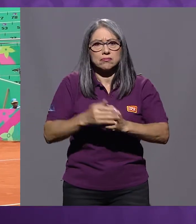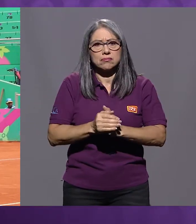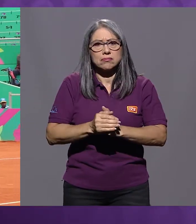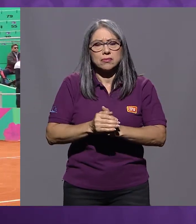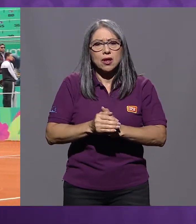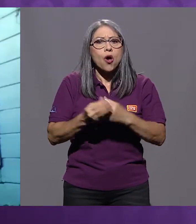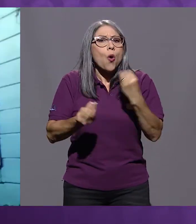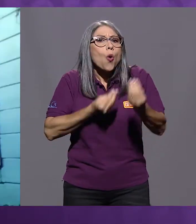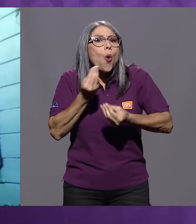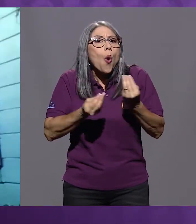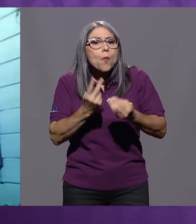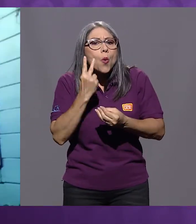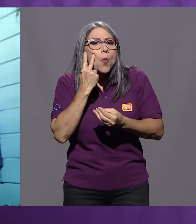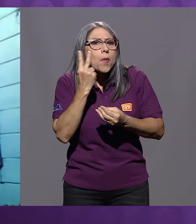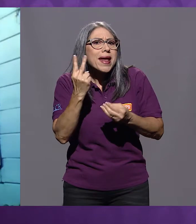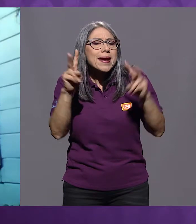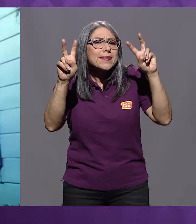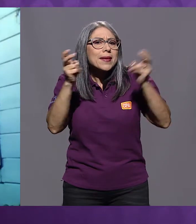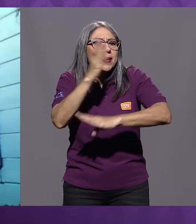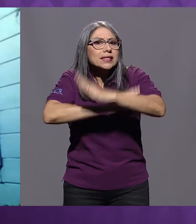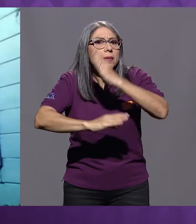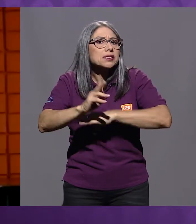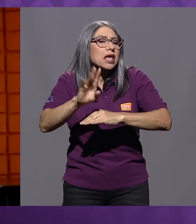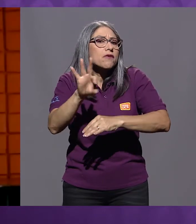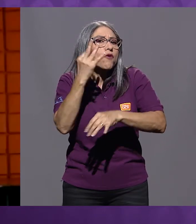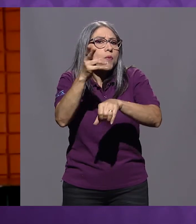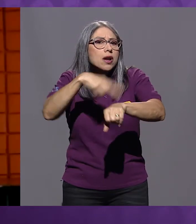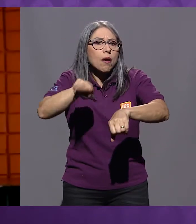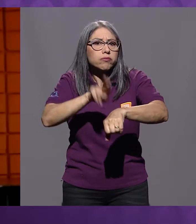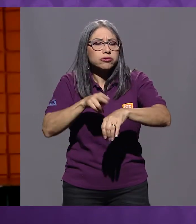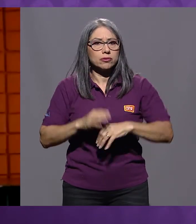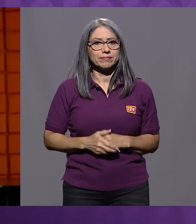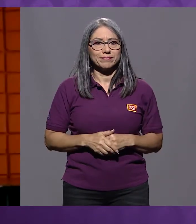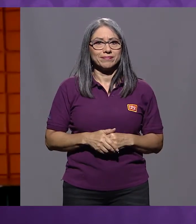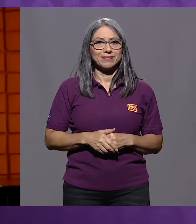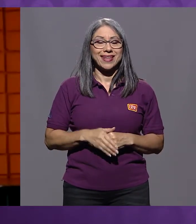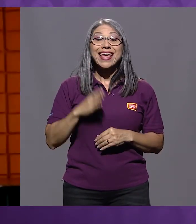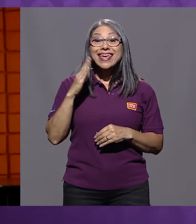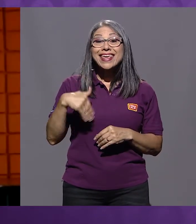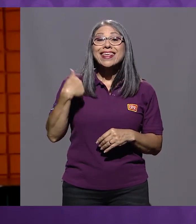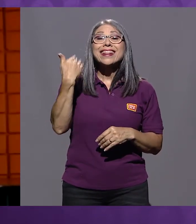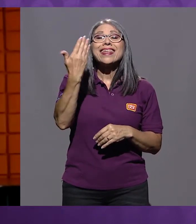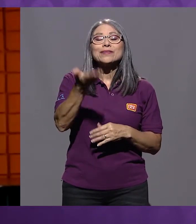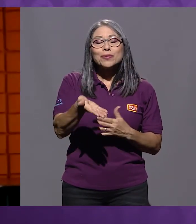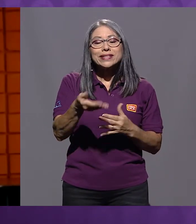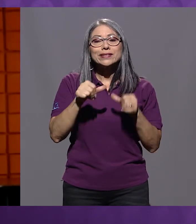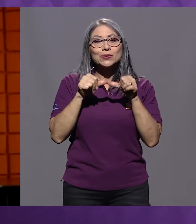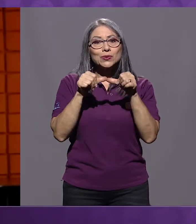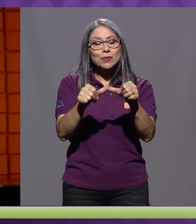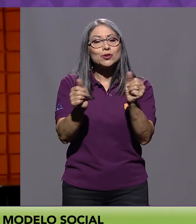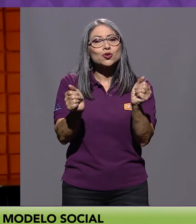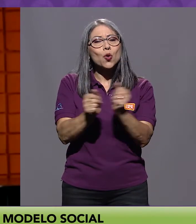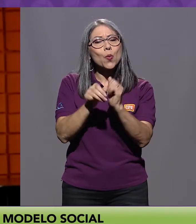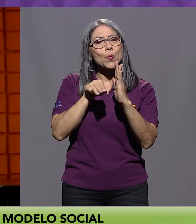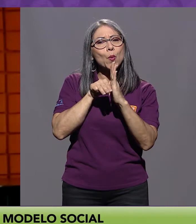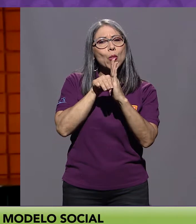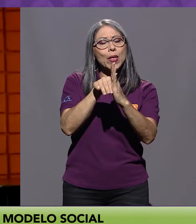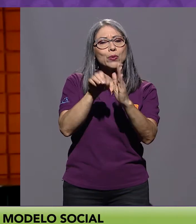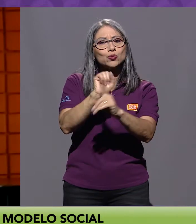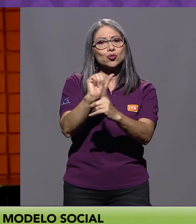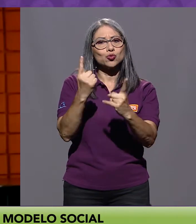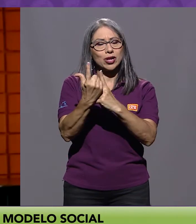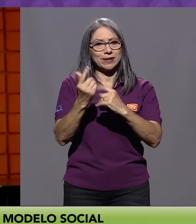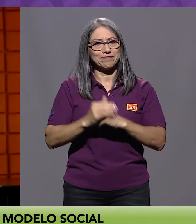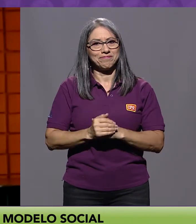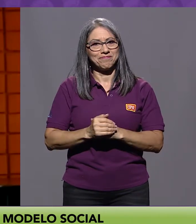sobre cómo naturalizar el tema de la discapacidad. Y después asistimos al paradigma o al modelo